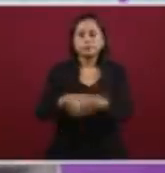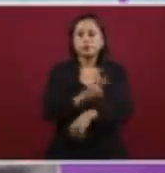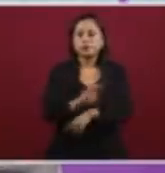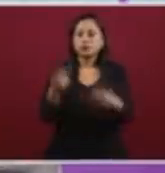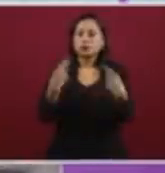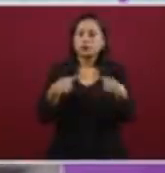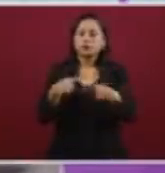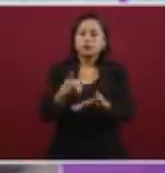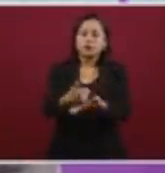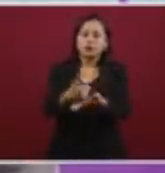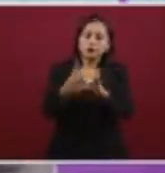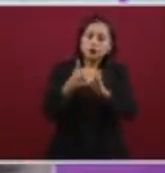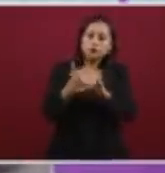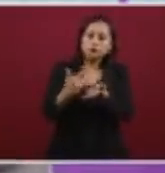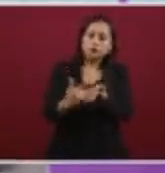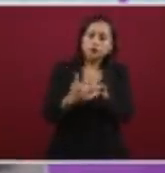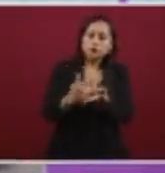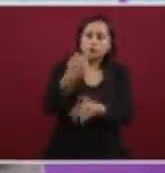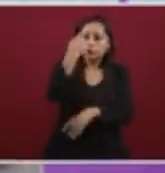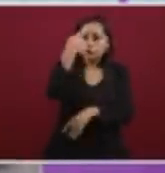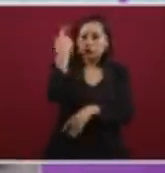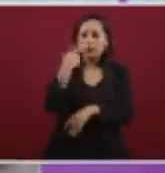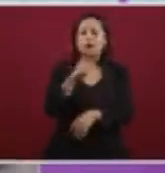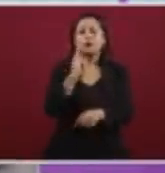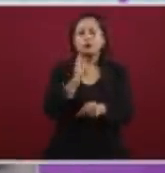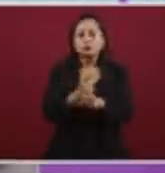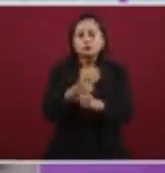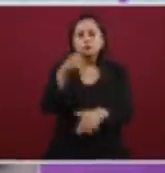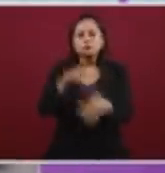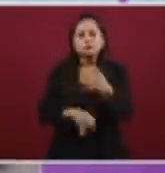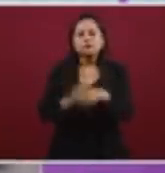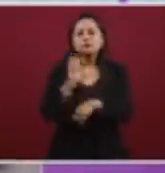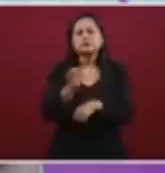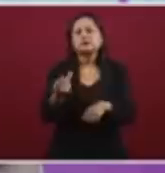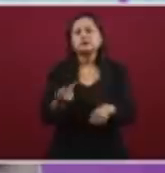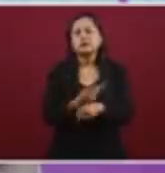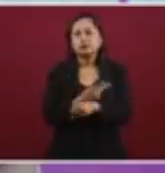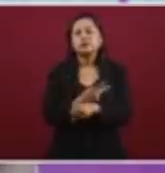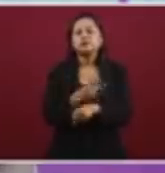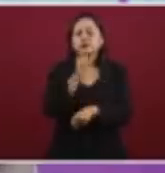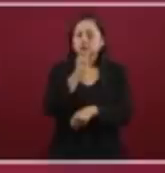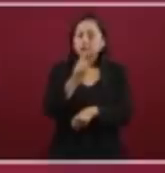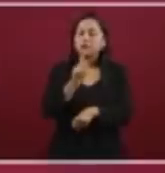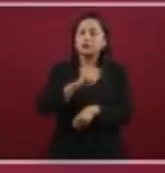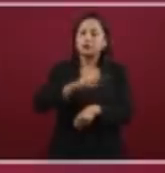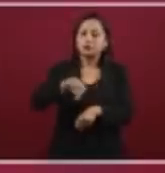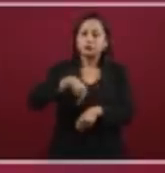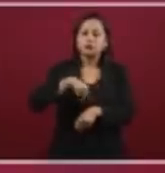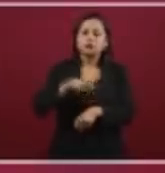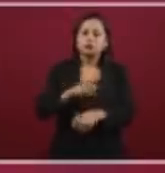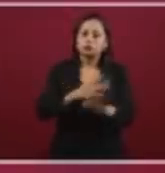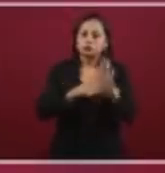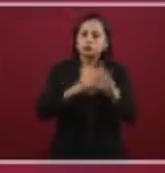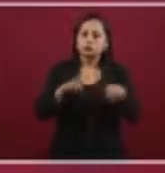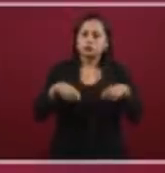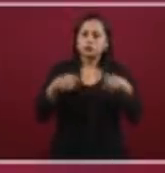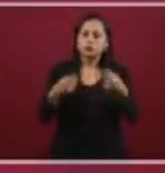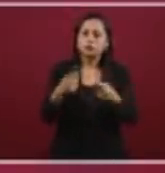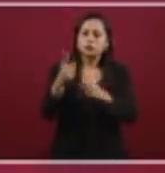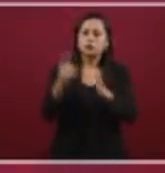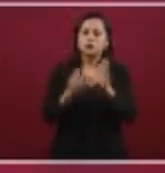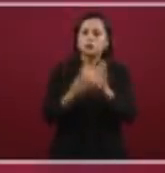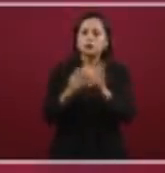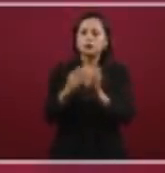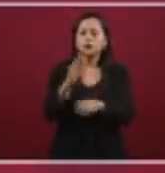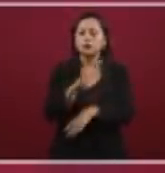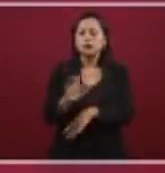justicia y refrendamos los compromisos para otorgar recompensa de un millón quinientos mil pesos para aquellas personas